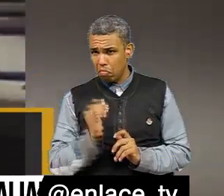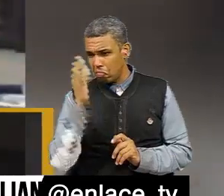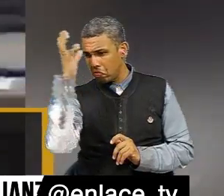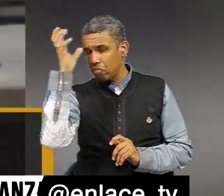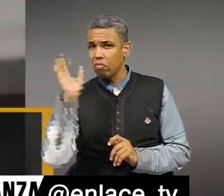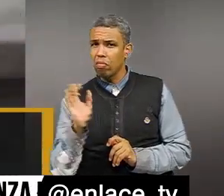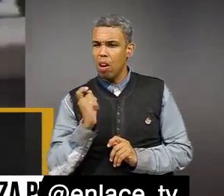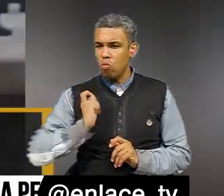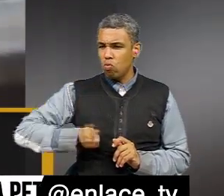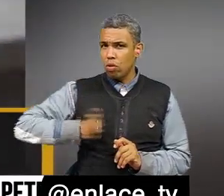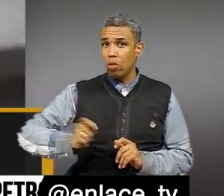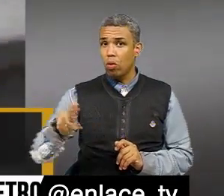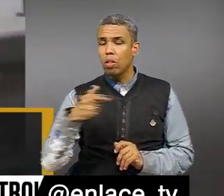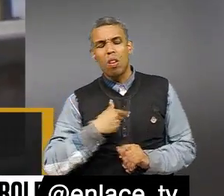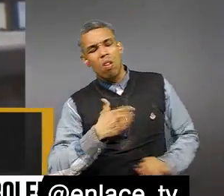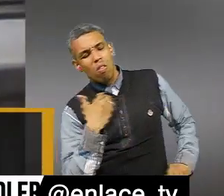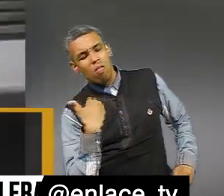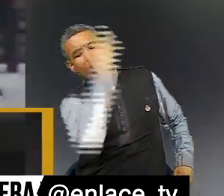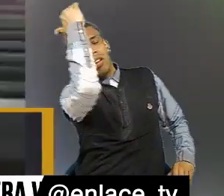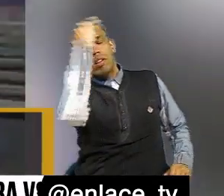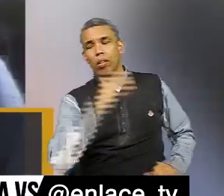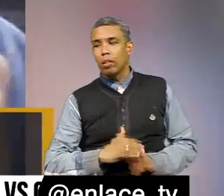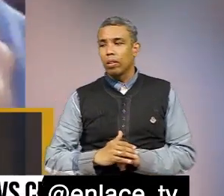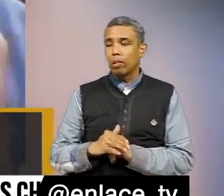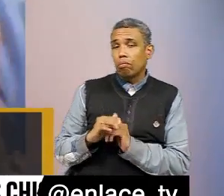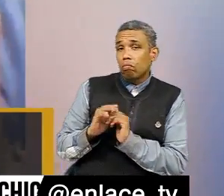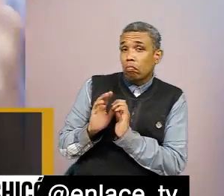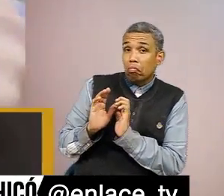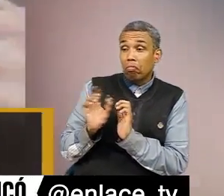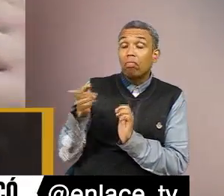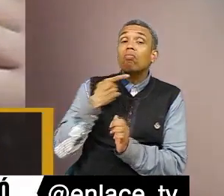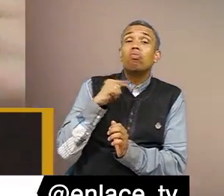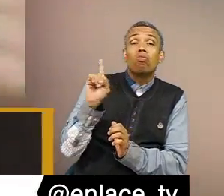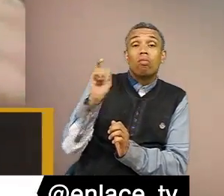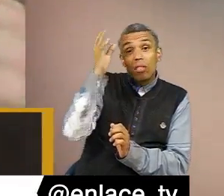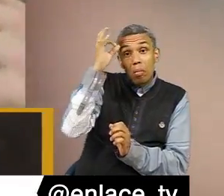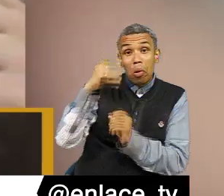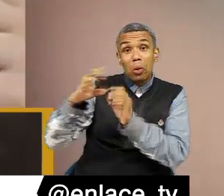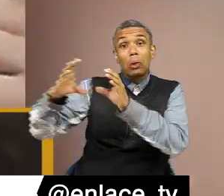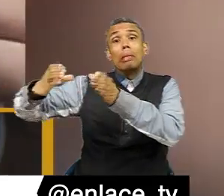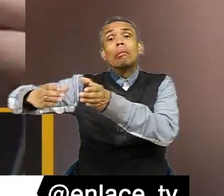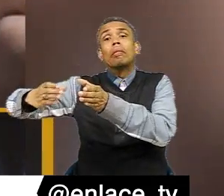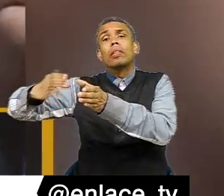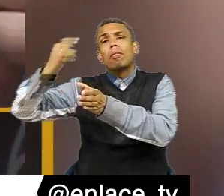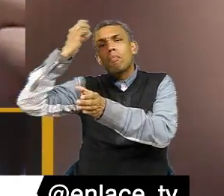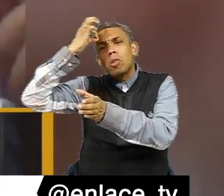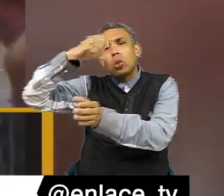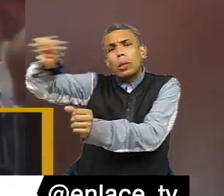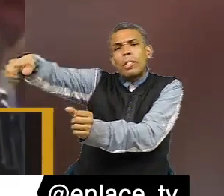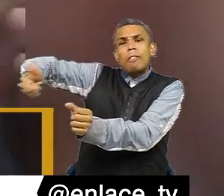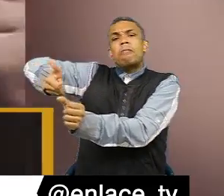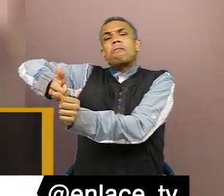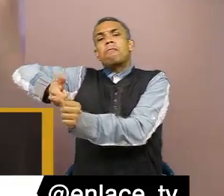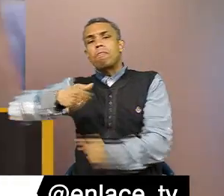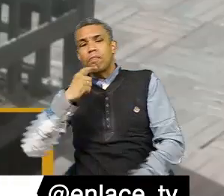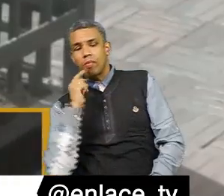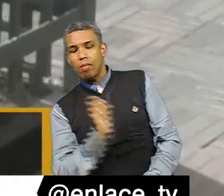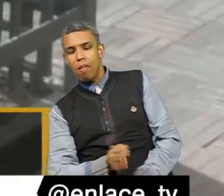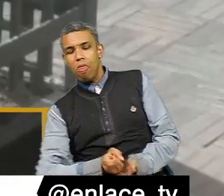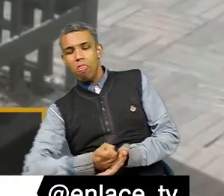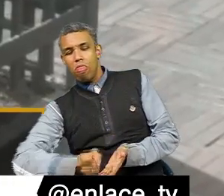uno tiene derecho a la protesta, pero eso son órdenes, ¿no? Órdenes de alguien que tal vez no le esté gustando, y eso me encanta, que no le esté gustando lo que estoy